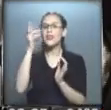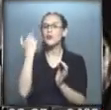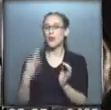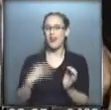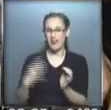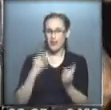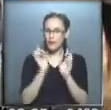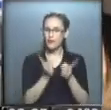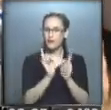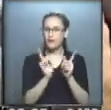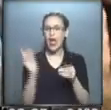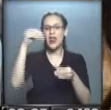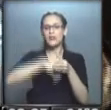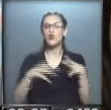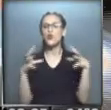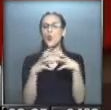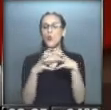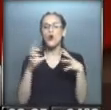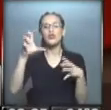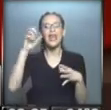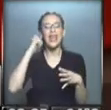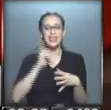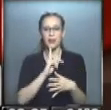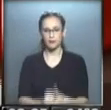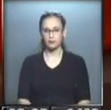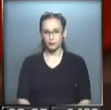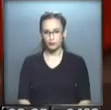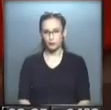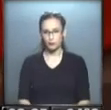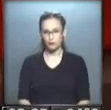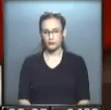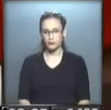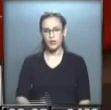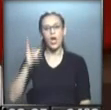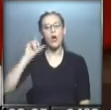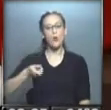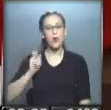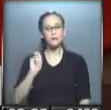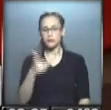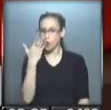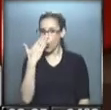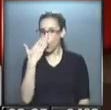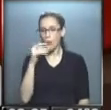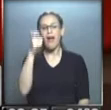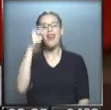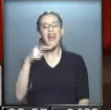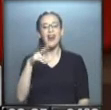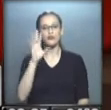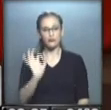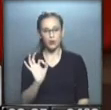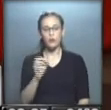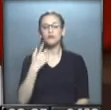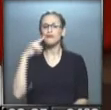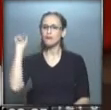Formaba parte del denominado Grupo de los Gordos de la CGT. El juez federal de Córdoba, Alejandro Sánchez Freites, ordenó